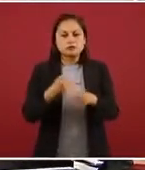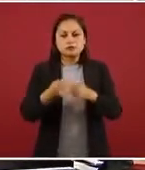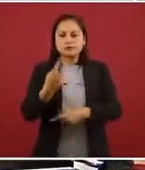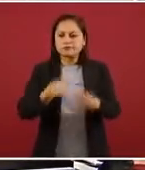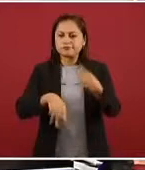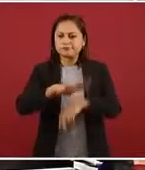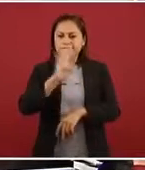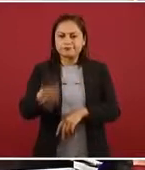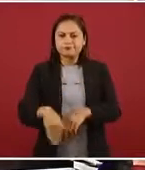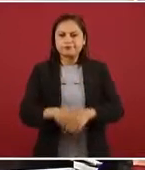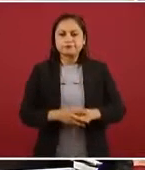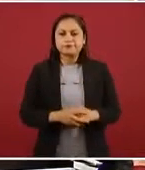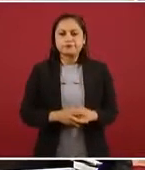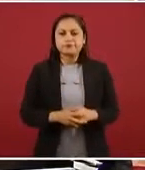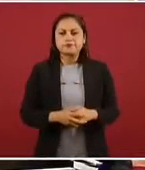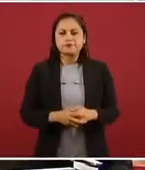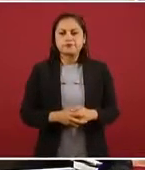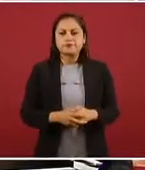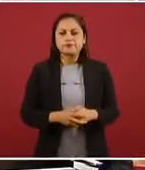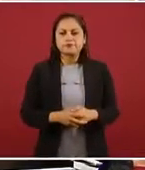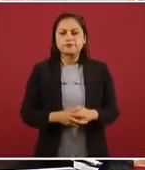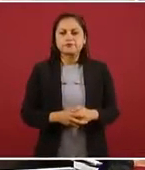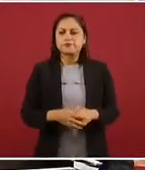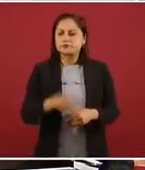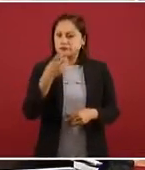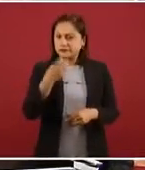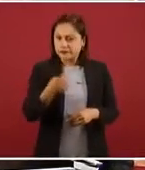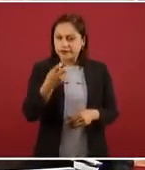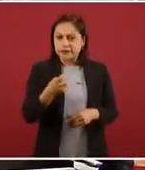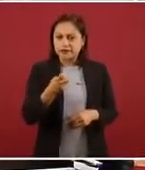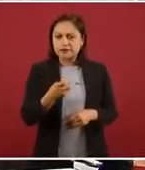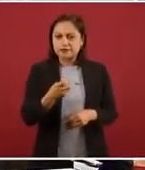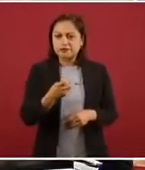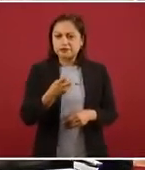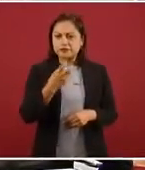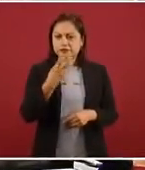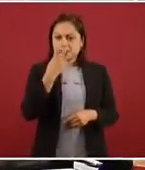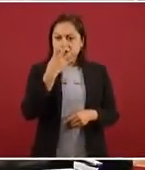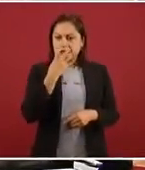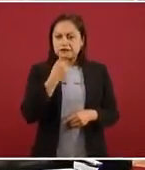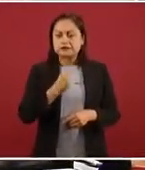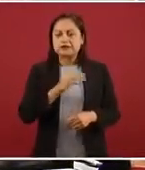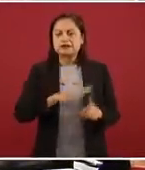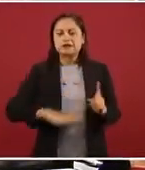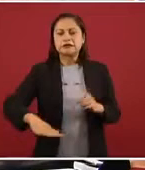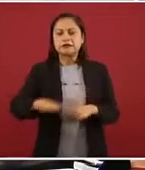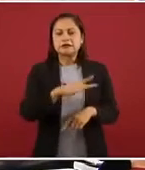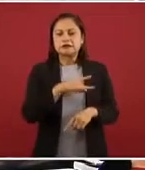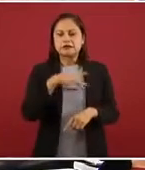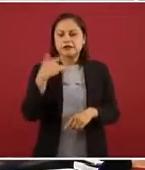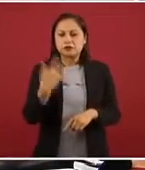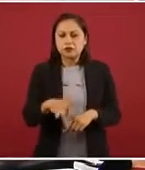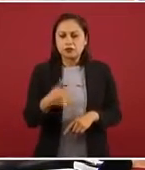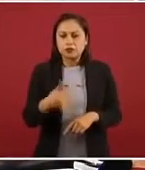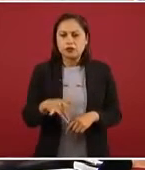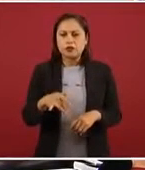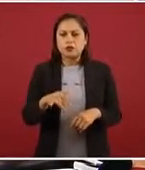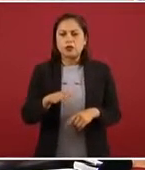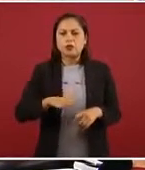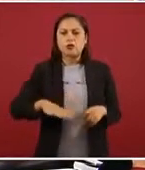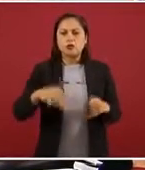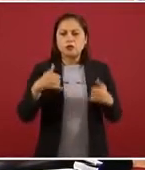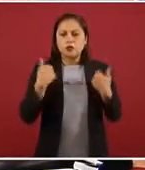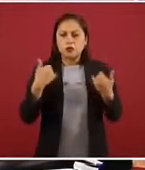Y eso es tristeza, es dolor, es sufrimiento para los jóvenes, para